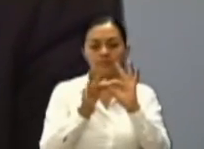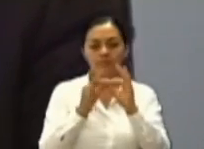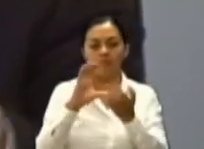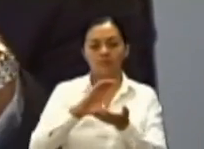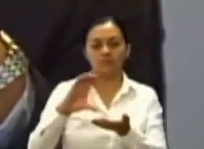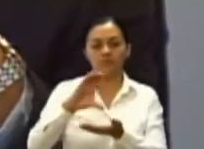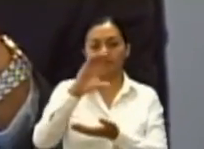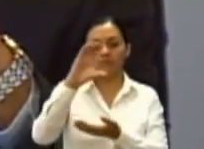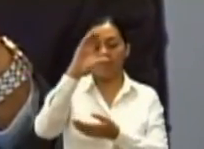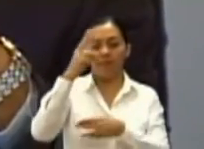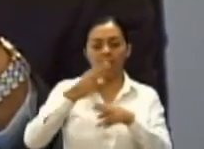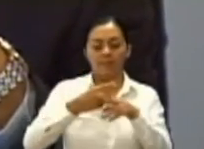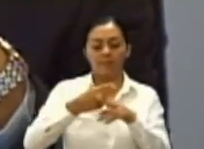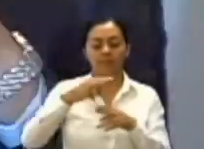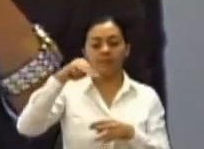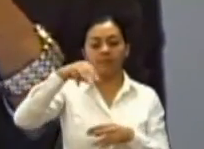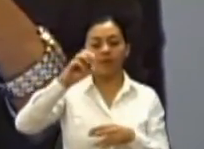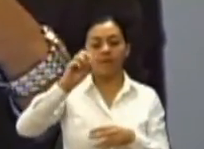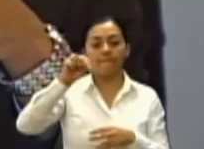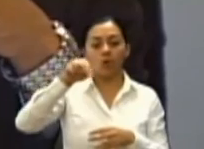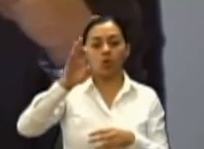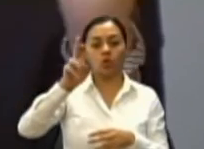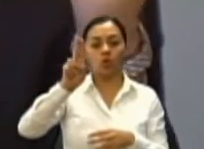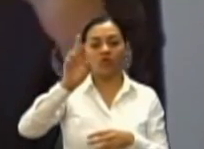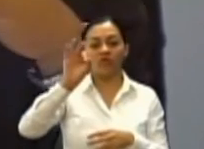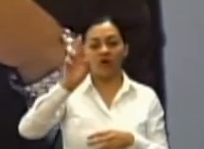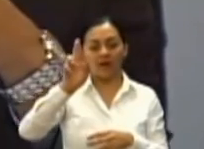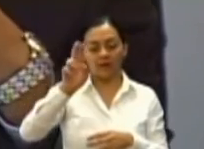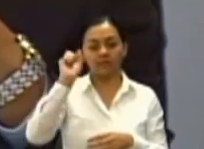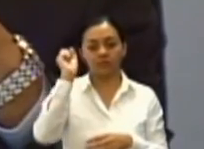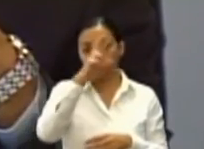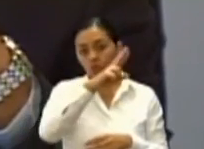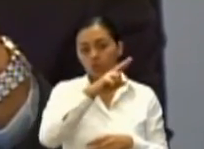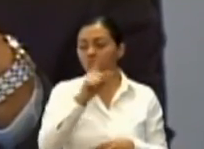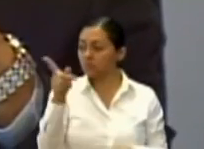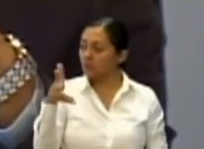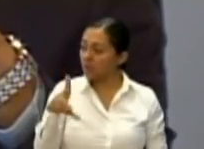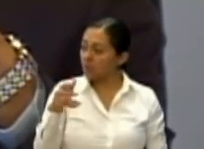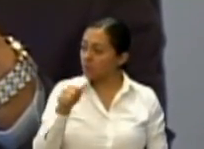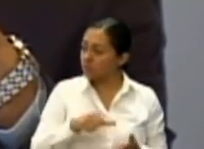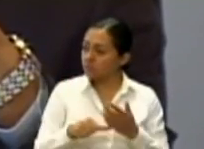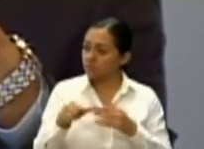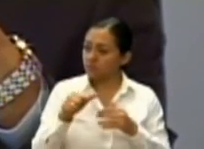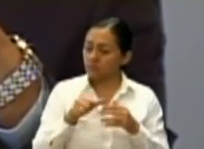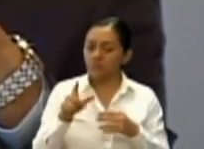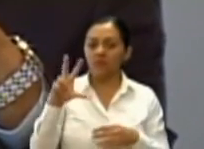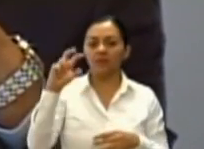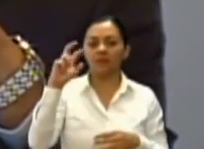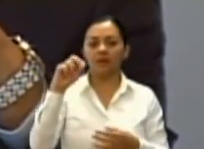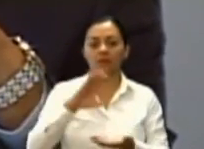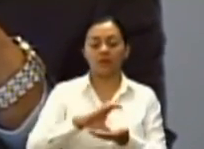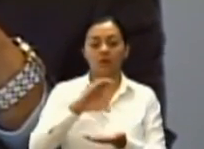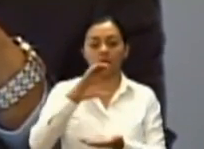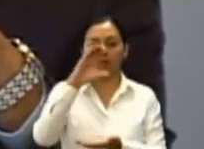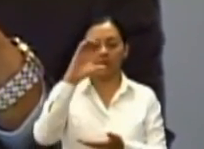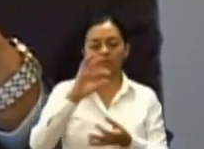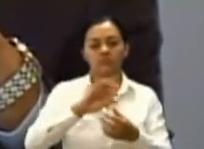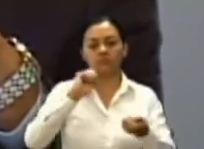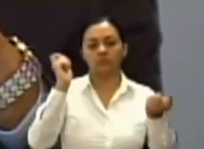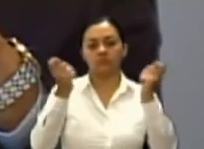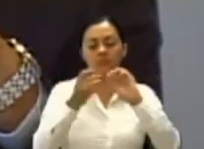montúfar este uno de los más de 30 colegios a alguien de educación por aquí más de 30 colegios que estamos repotenciando